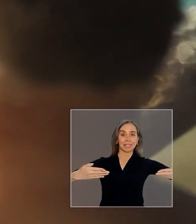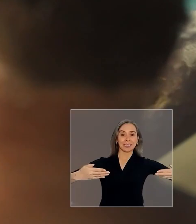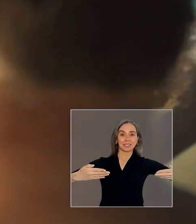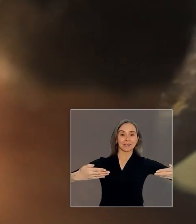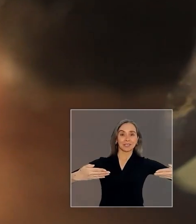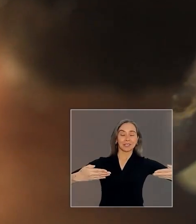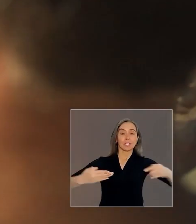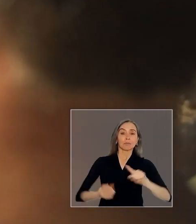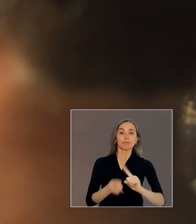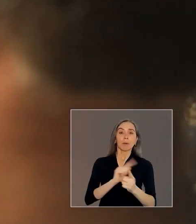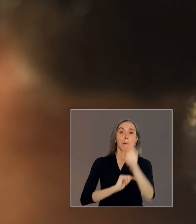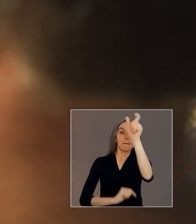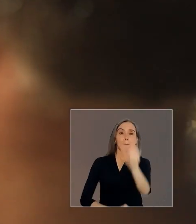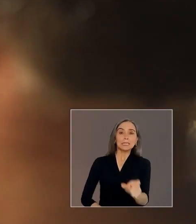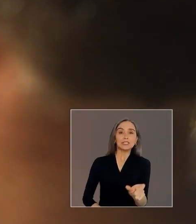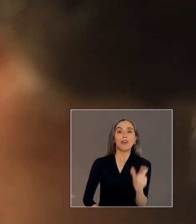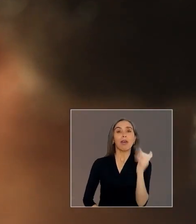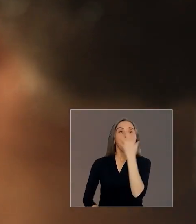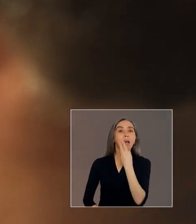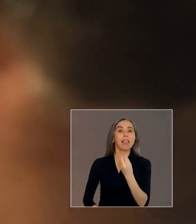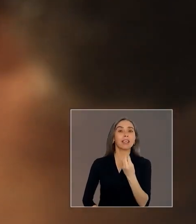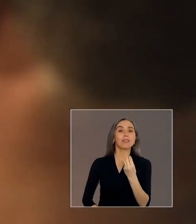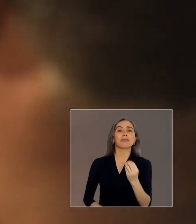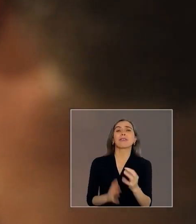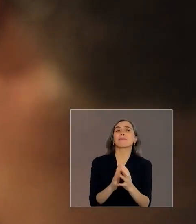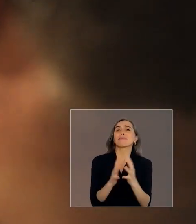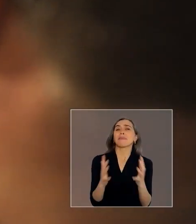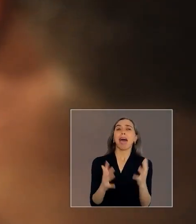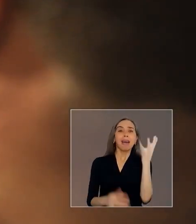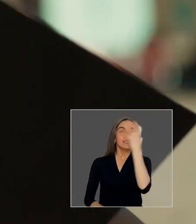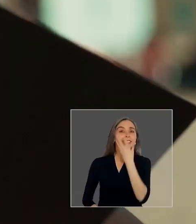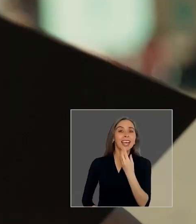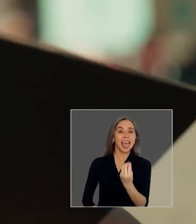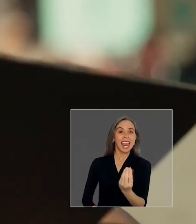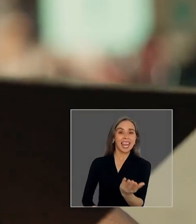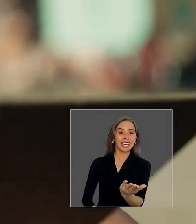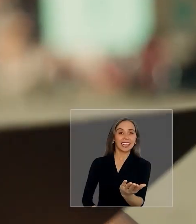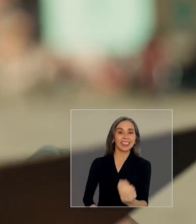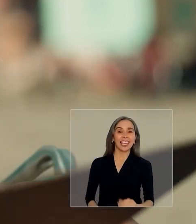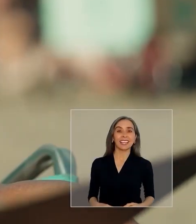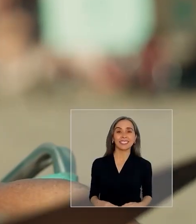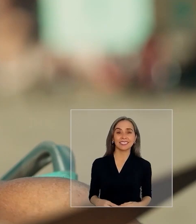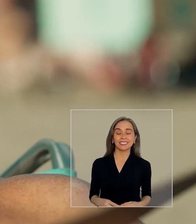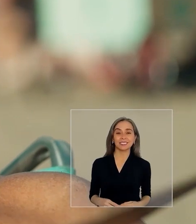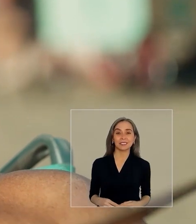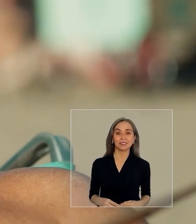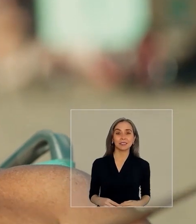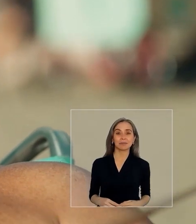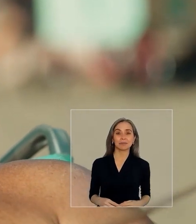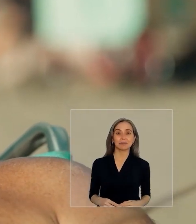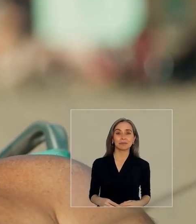retrovisores. Te hace una persona linda, mucho más linda.